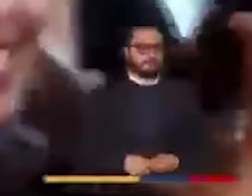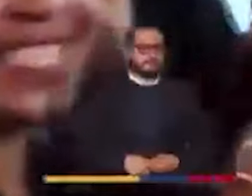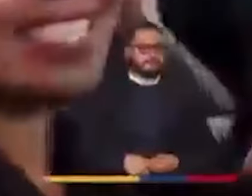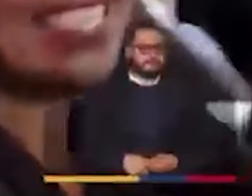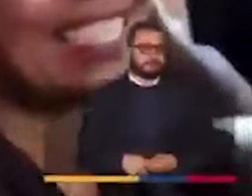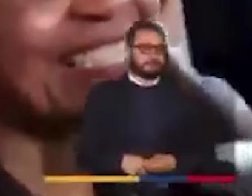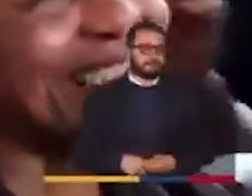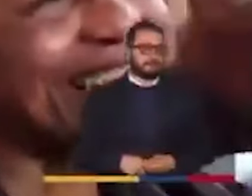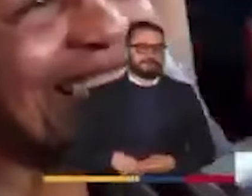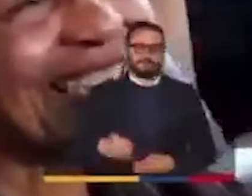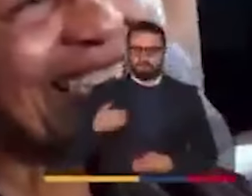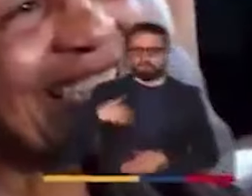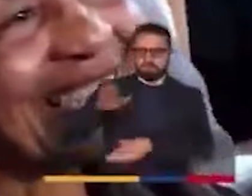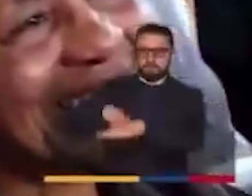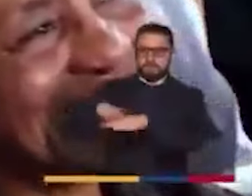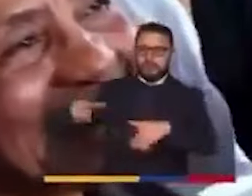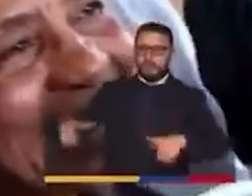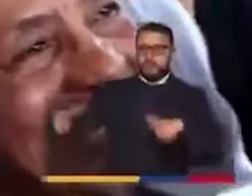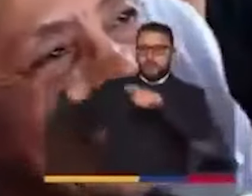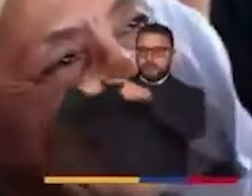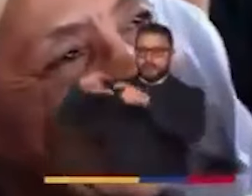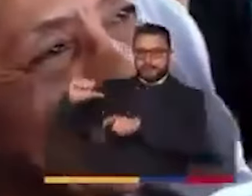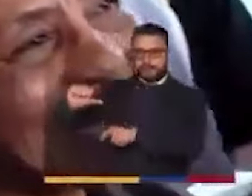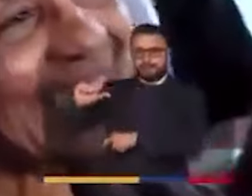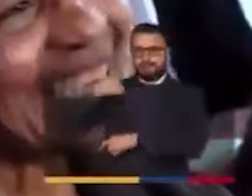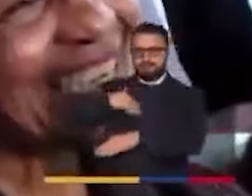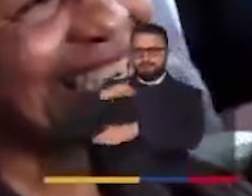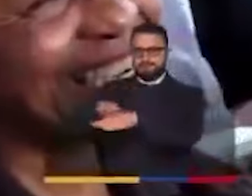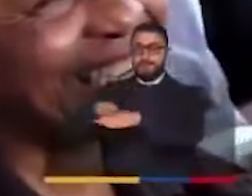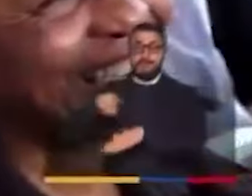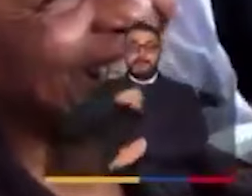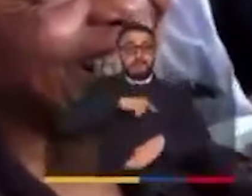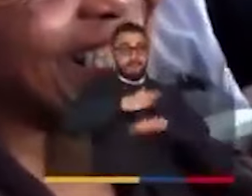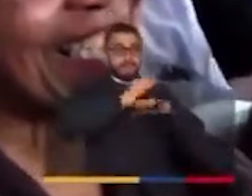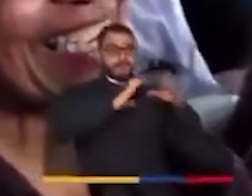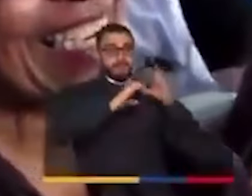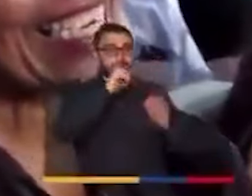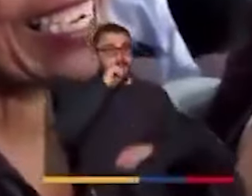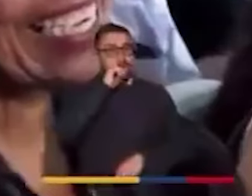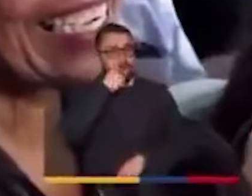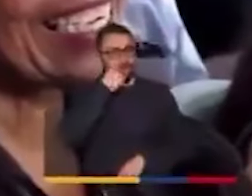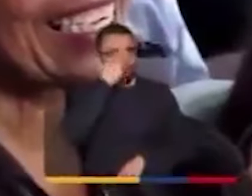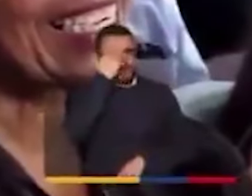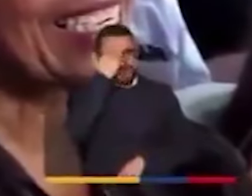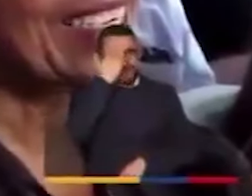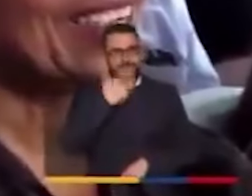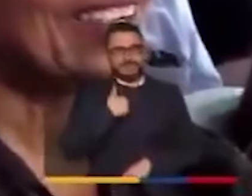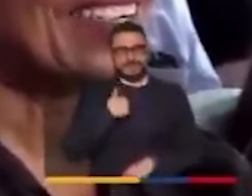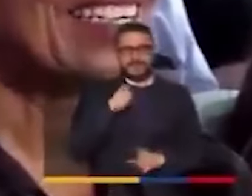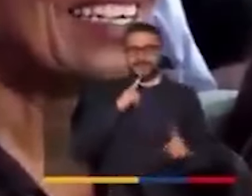Le voy a pedir una cosa, congresista, y de esas cosas que le aburre a la prensa, que yo diga.